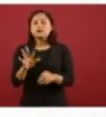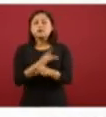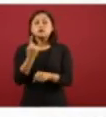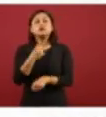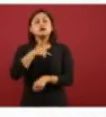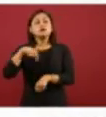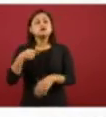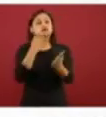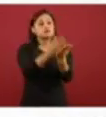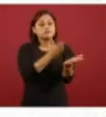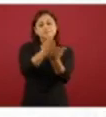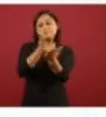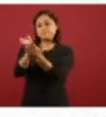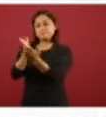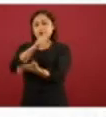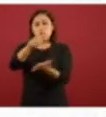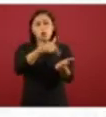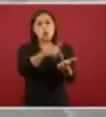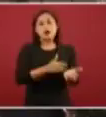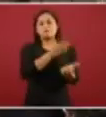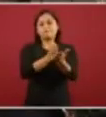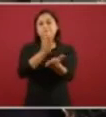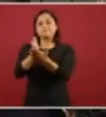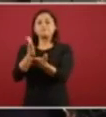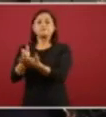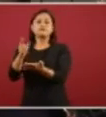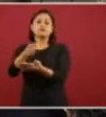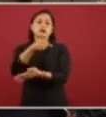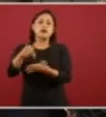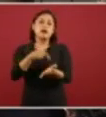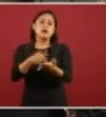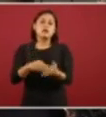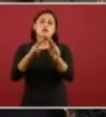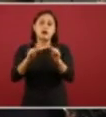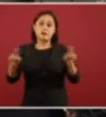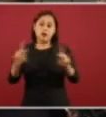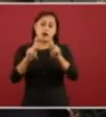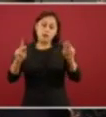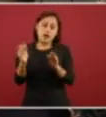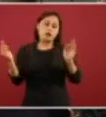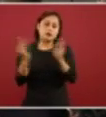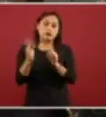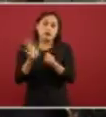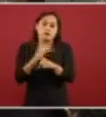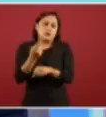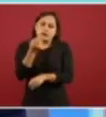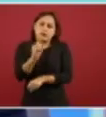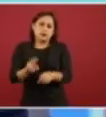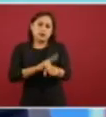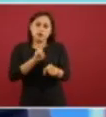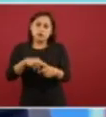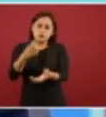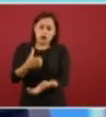verificando muchos proveedores en la zona costera, donde se dañan más los cilindros por las cuestiones climatológicas de